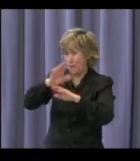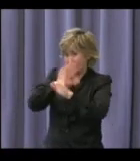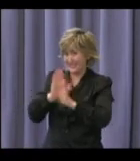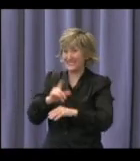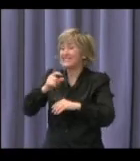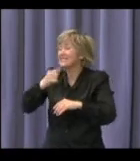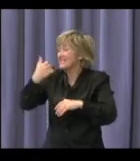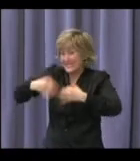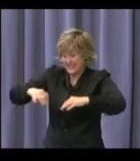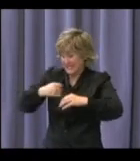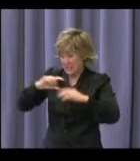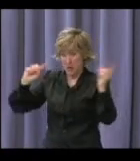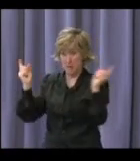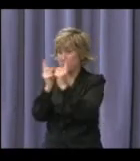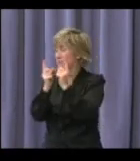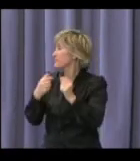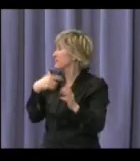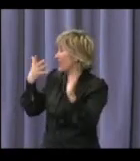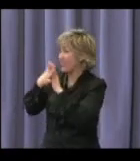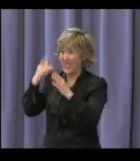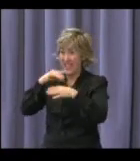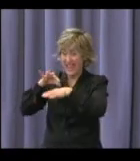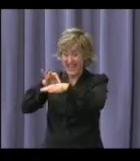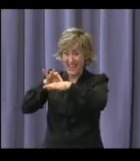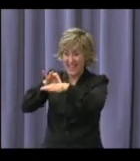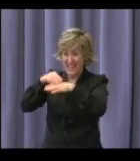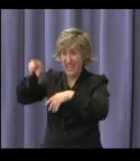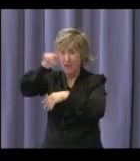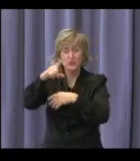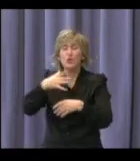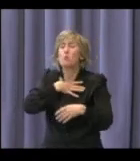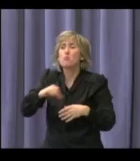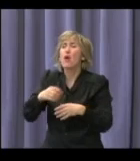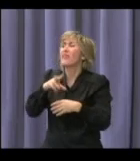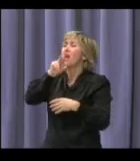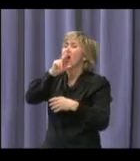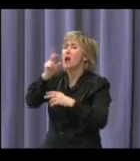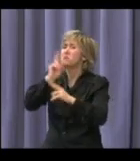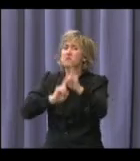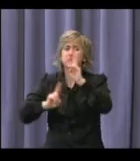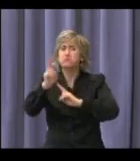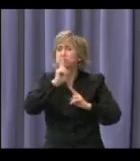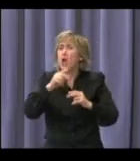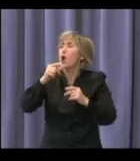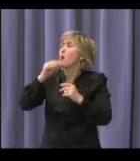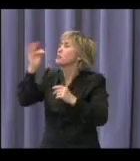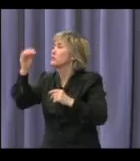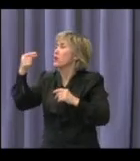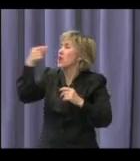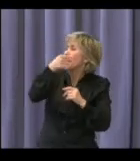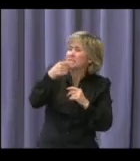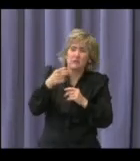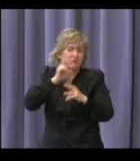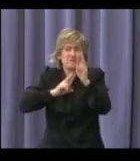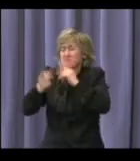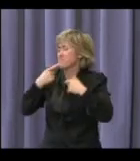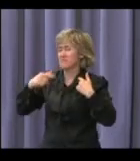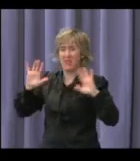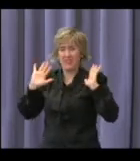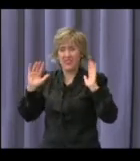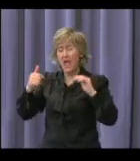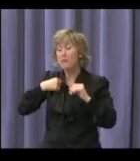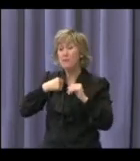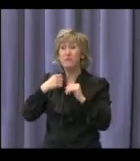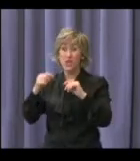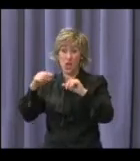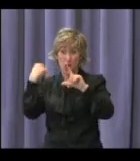favor, yo leeros la guía. Se admiten todo tipo de comentarios, positivo y negativo, sobre la guía. Mi correo